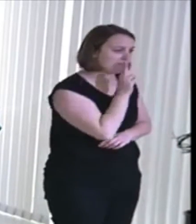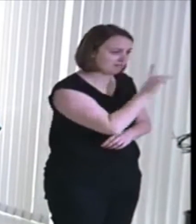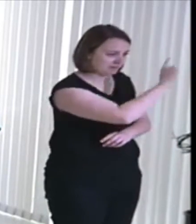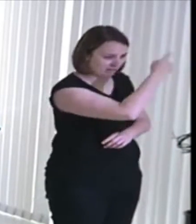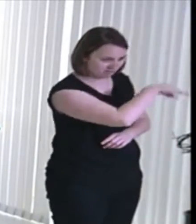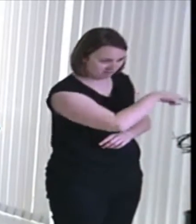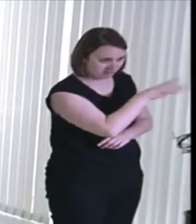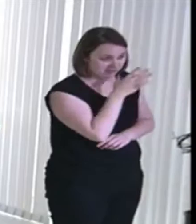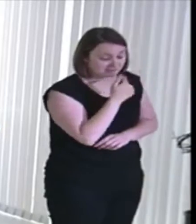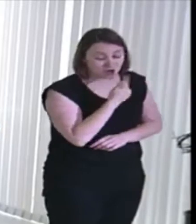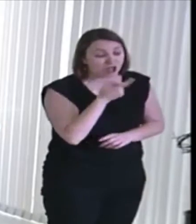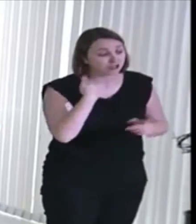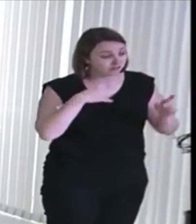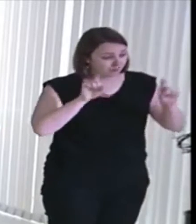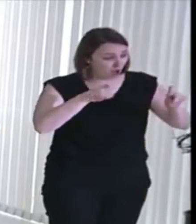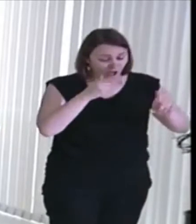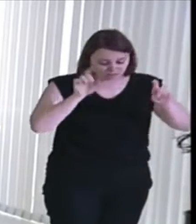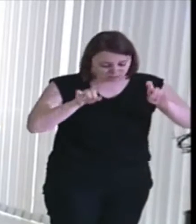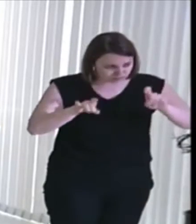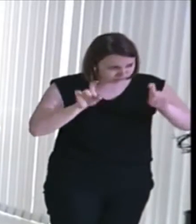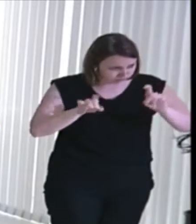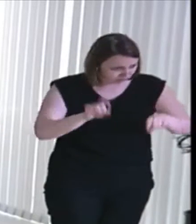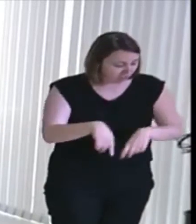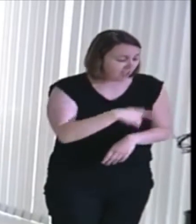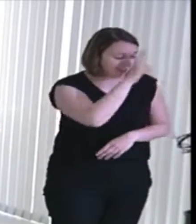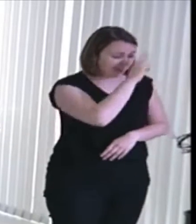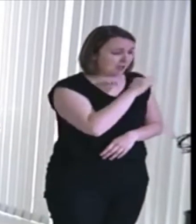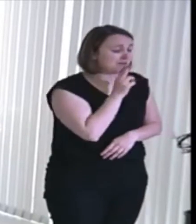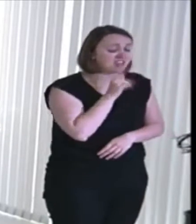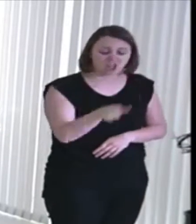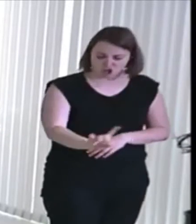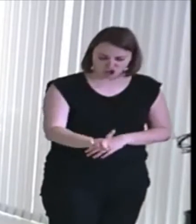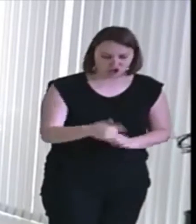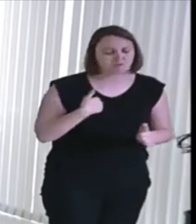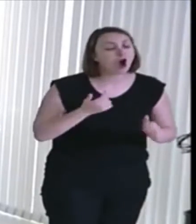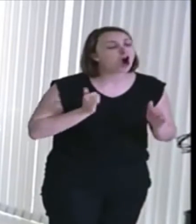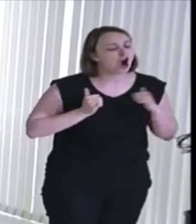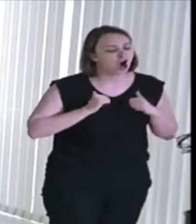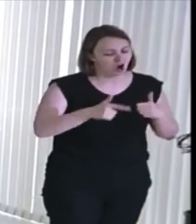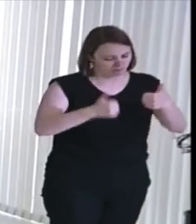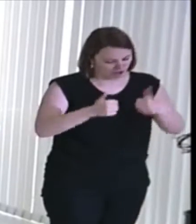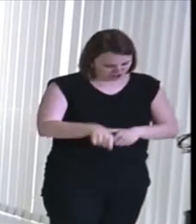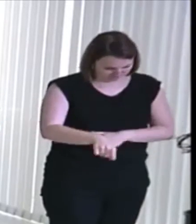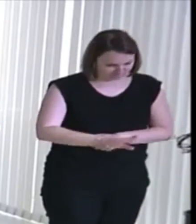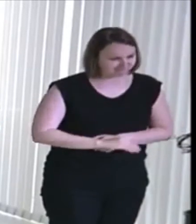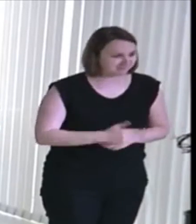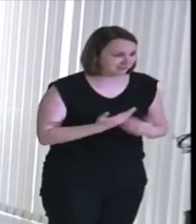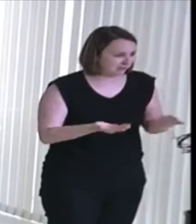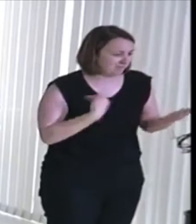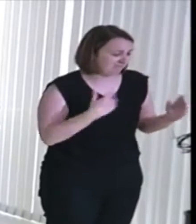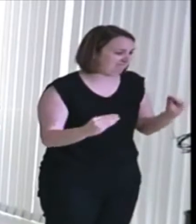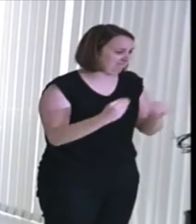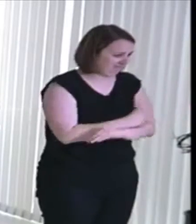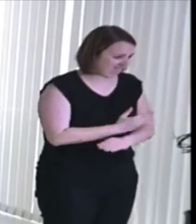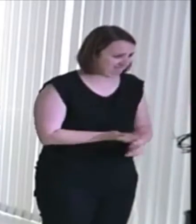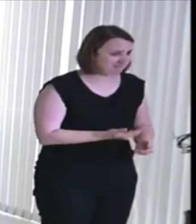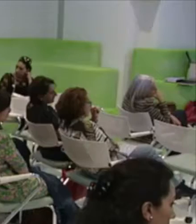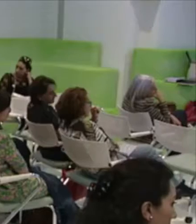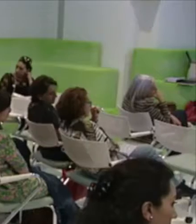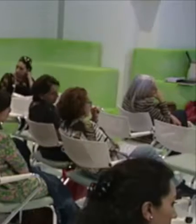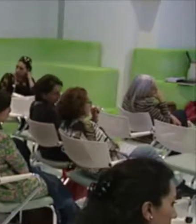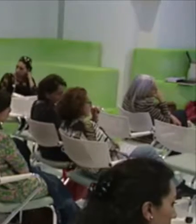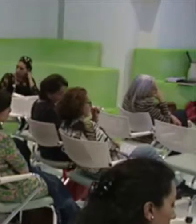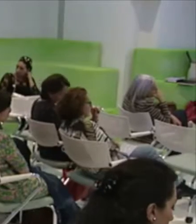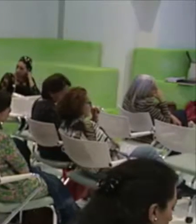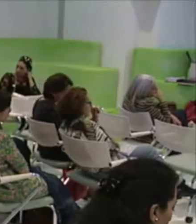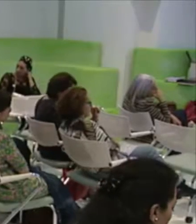niños, si en casa te van a decir, haz una oposición y te buscan un trabajo... Pues claro, es que yo creo que vivimos un poco en un mundo...